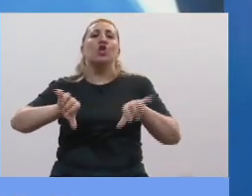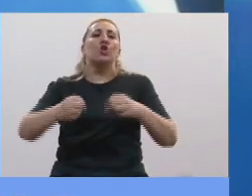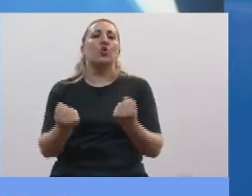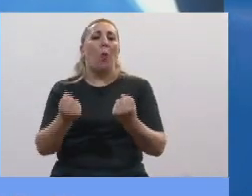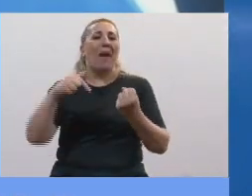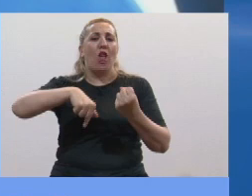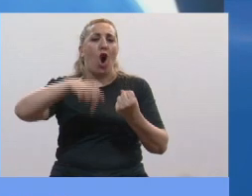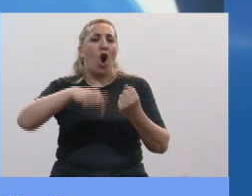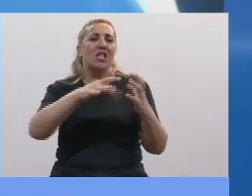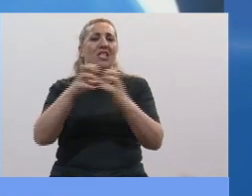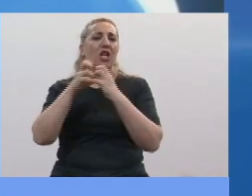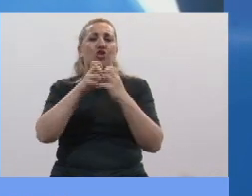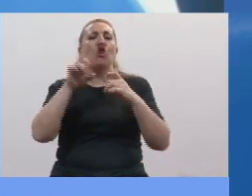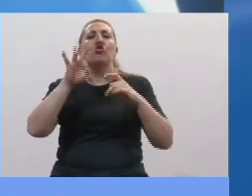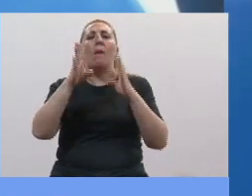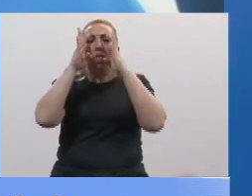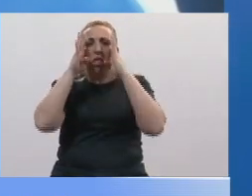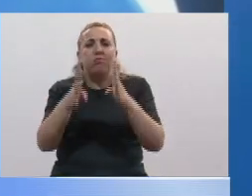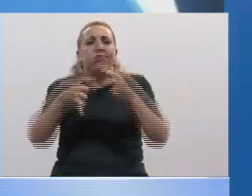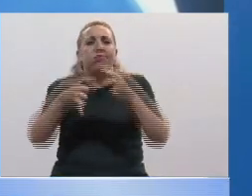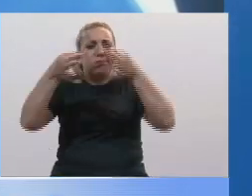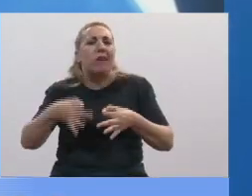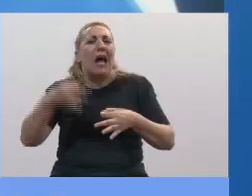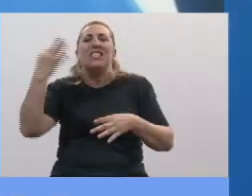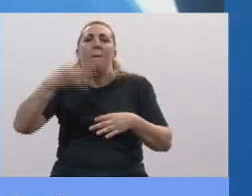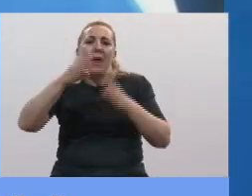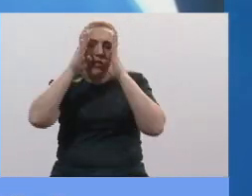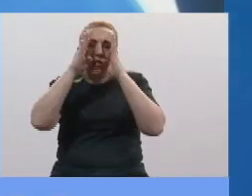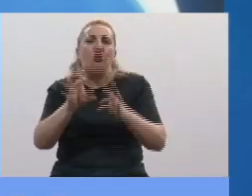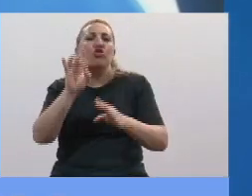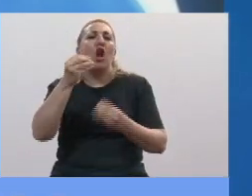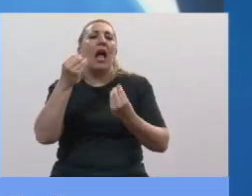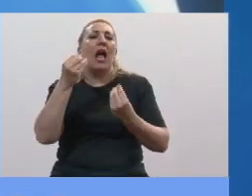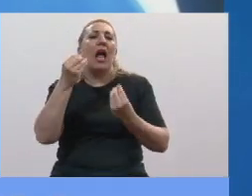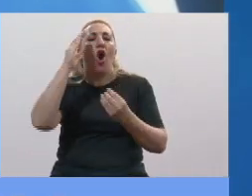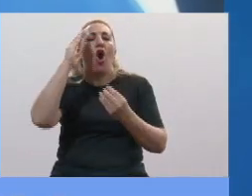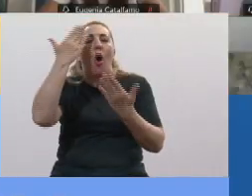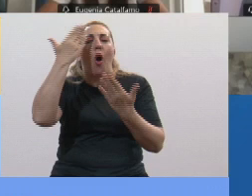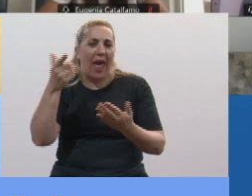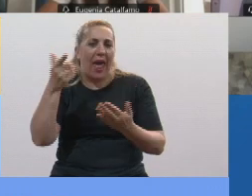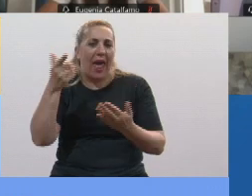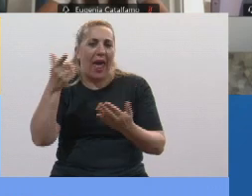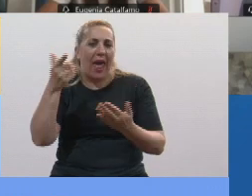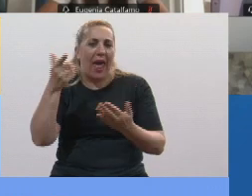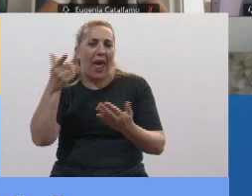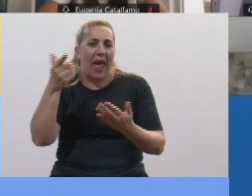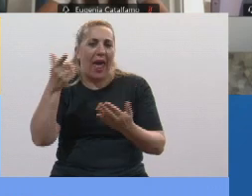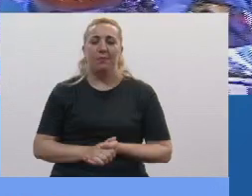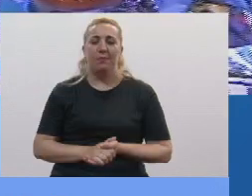sesión de hoy para dedicarla pura y exclusivamente al homenaje a Diego